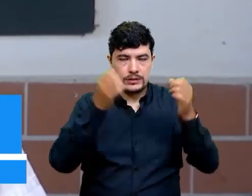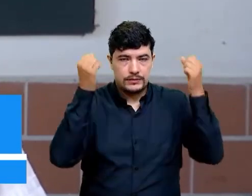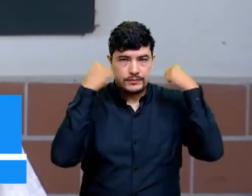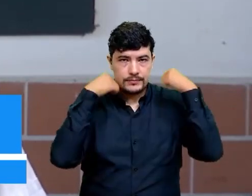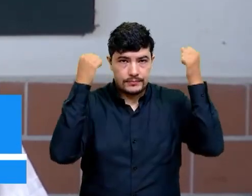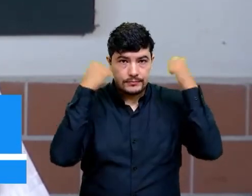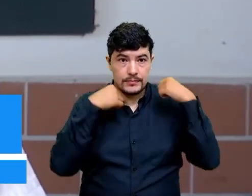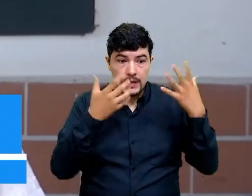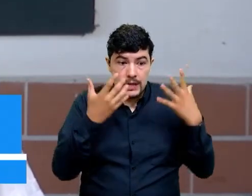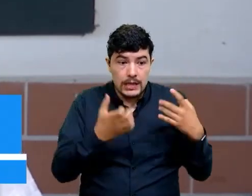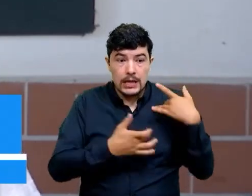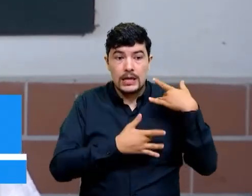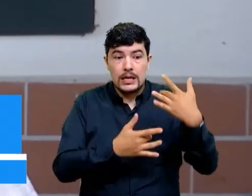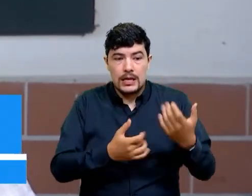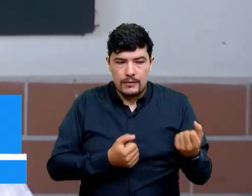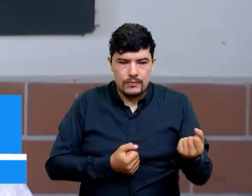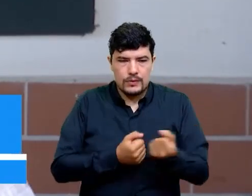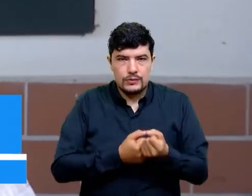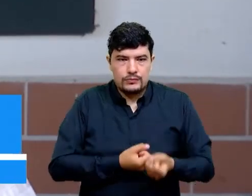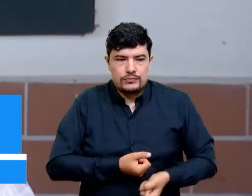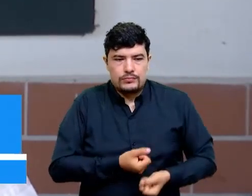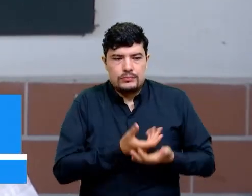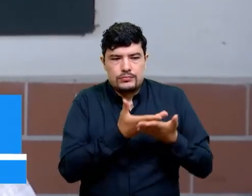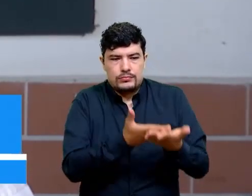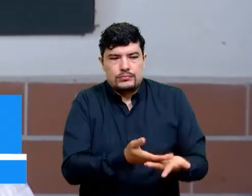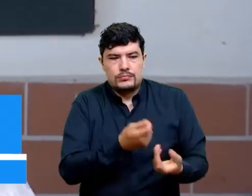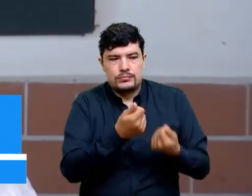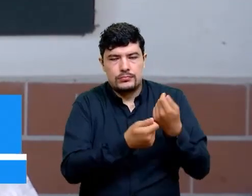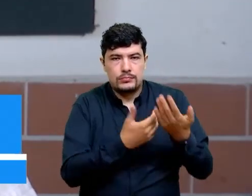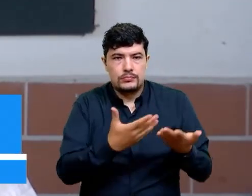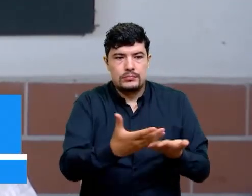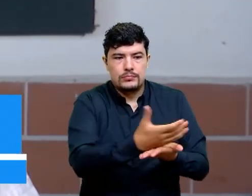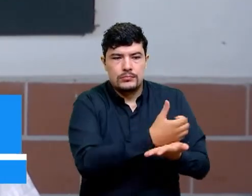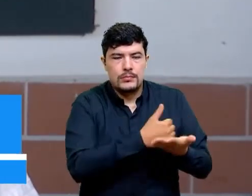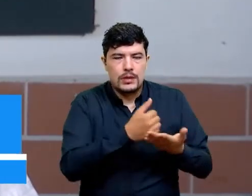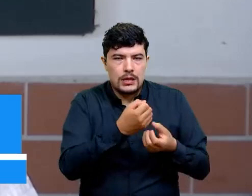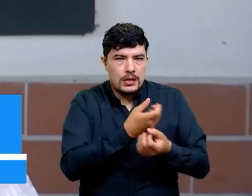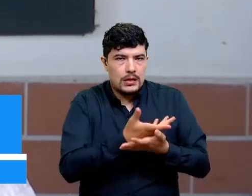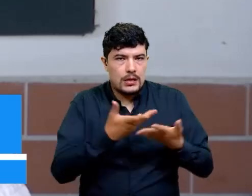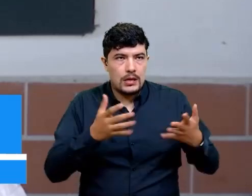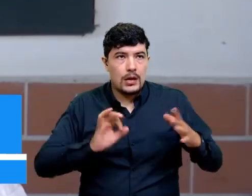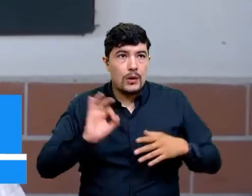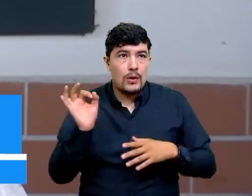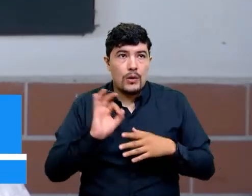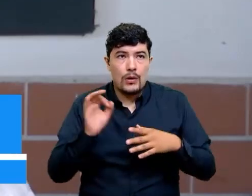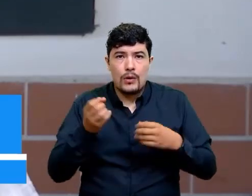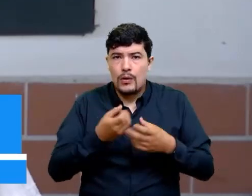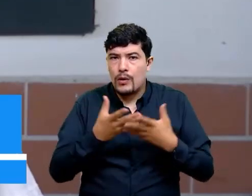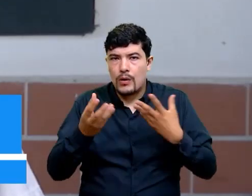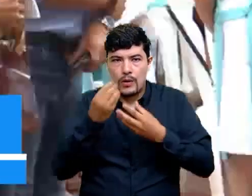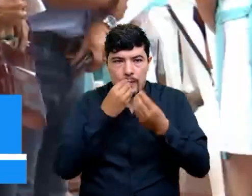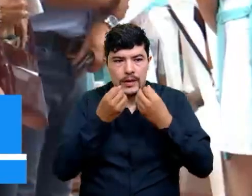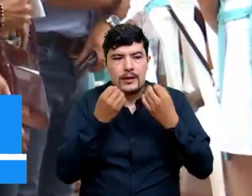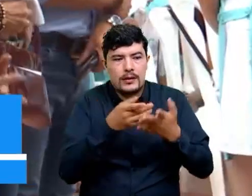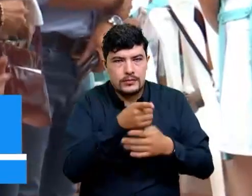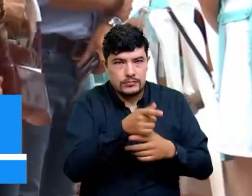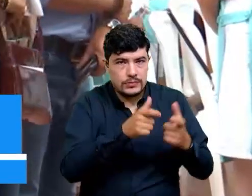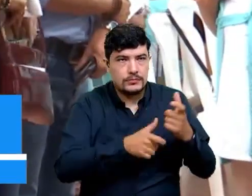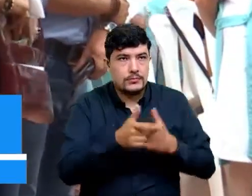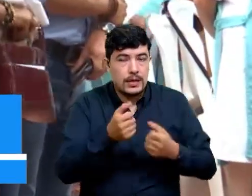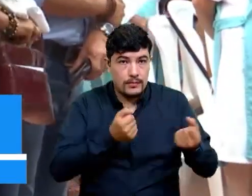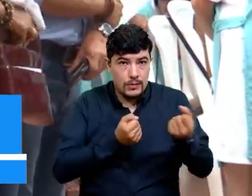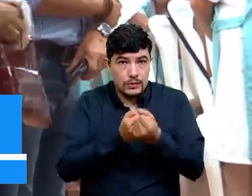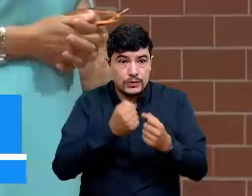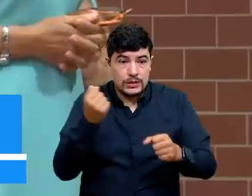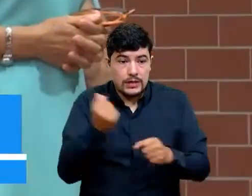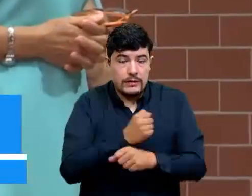han querido dar su recurso económico o con elementos y alimentos para los pacientes. Una obra social